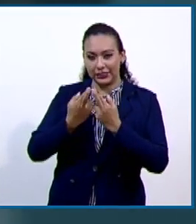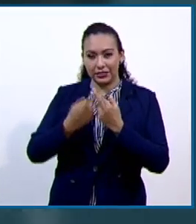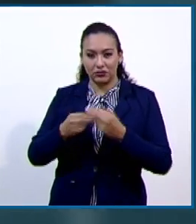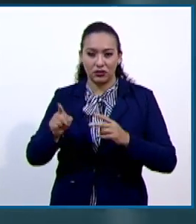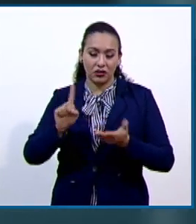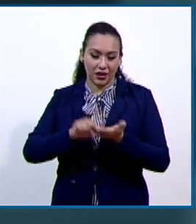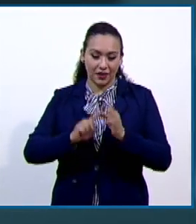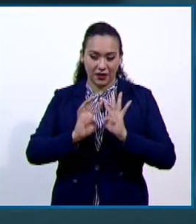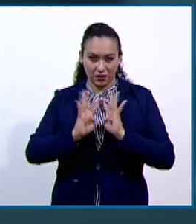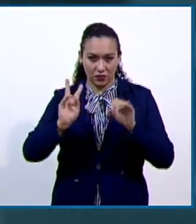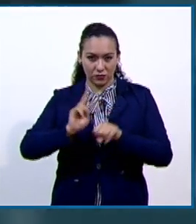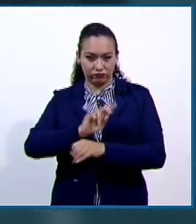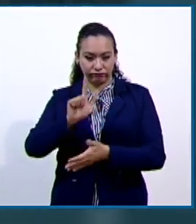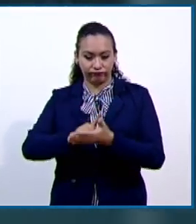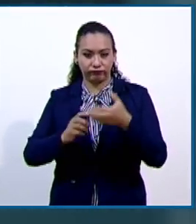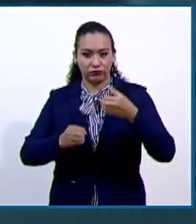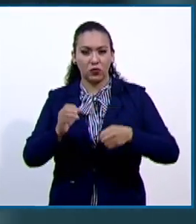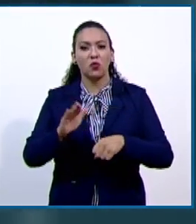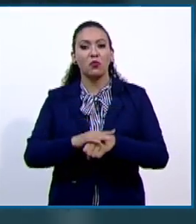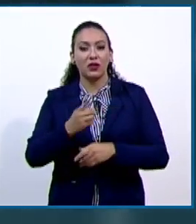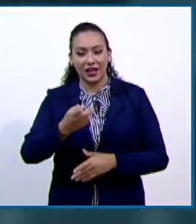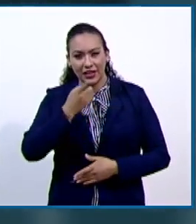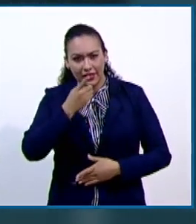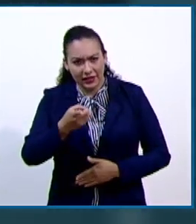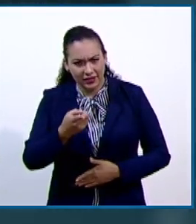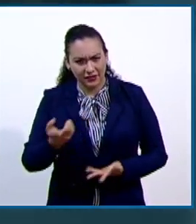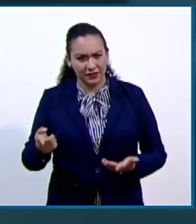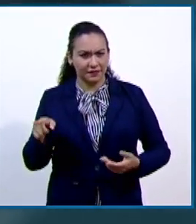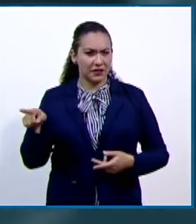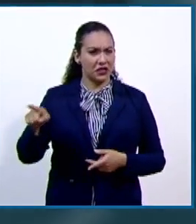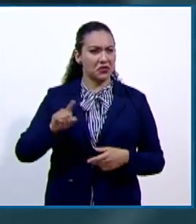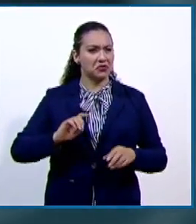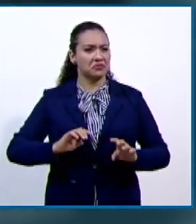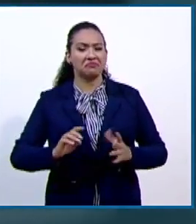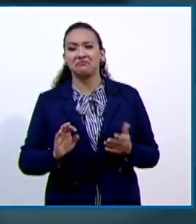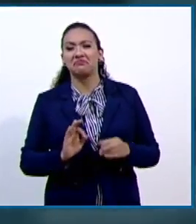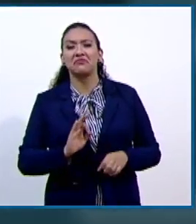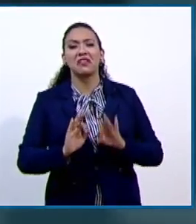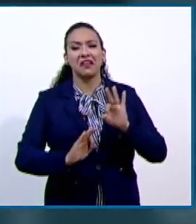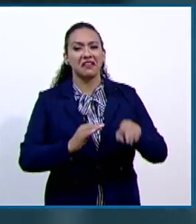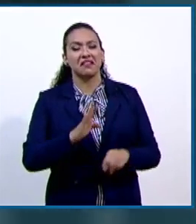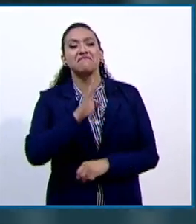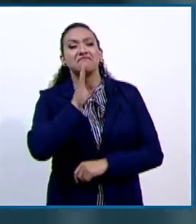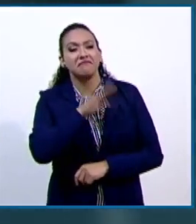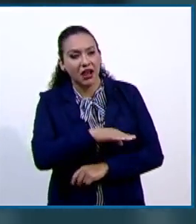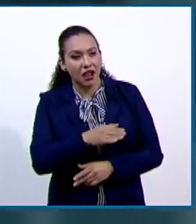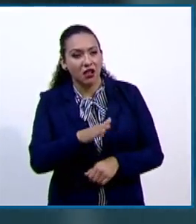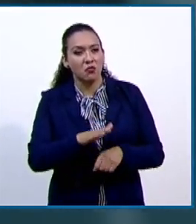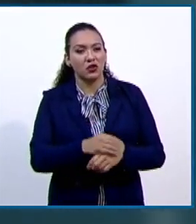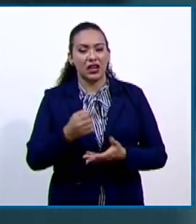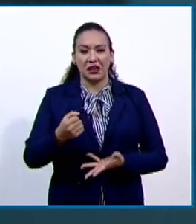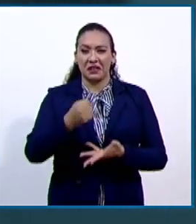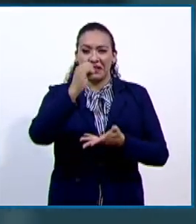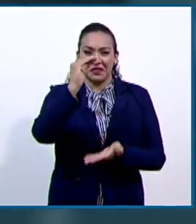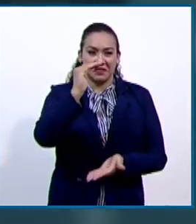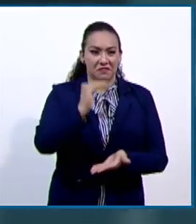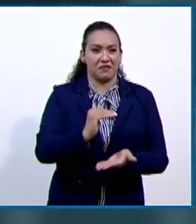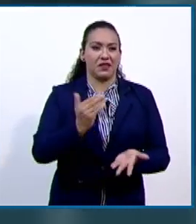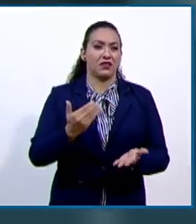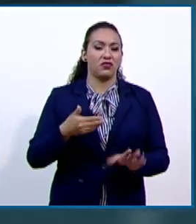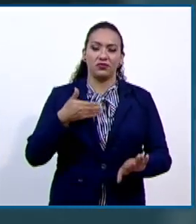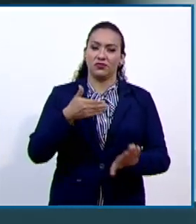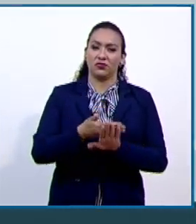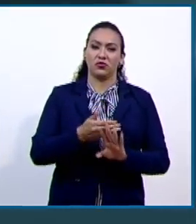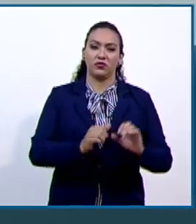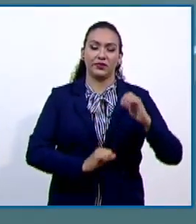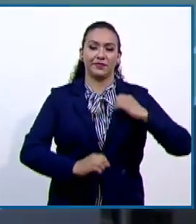Judicatura Federal, pues afirman recibir un trato desigual y discriminatorio a consecuencia del recorte presupuestal al Poder Judicial